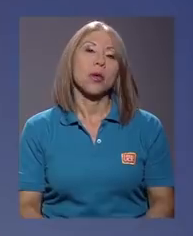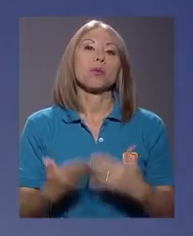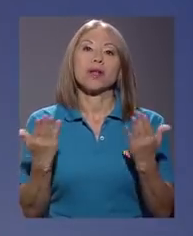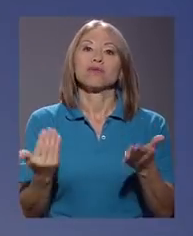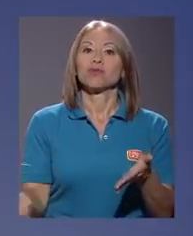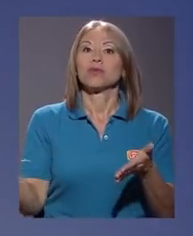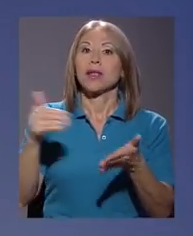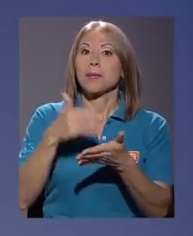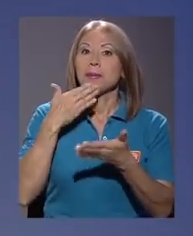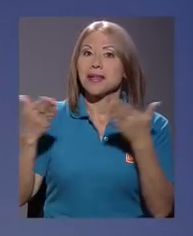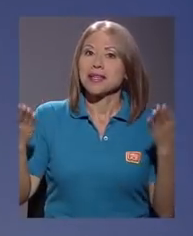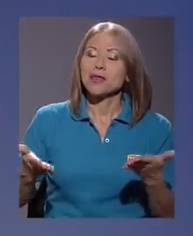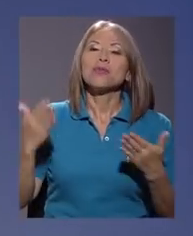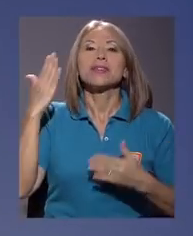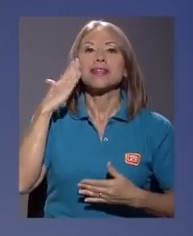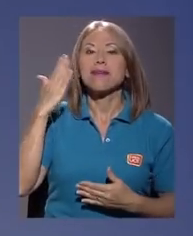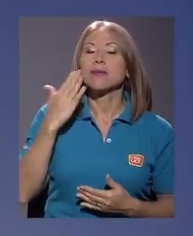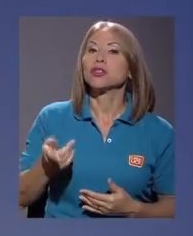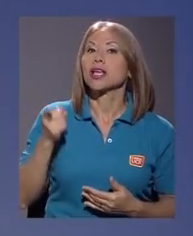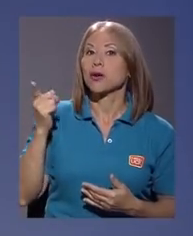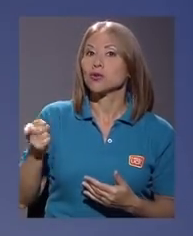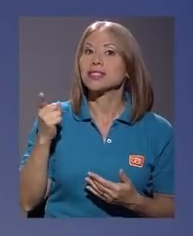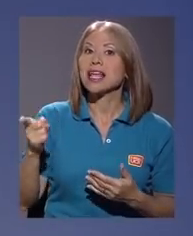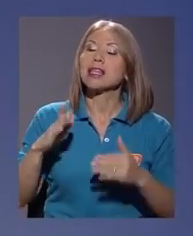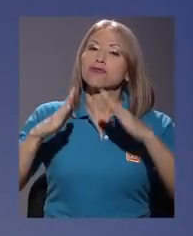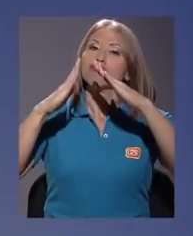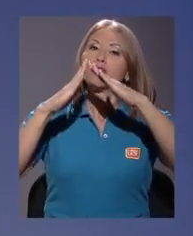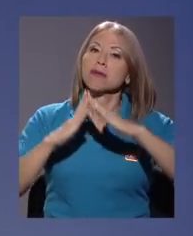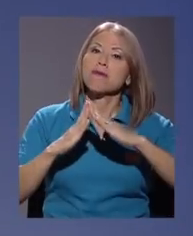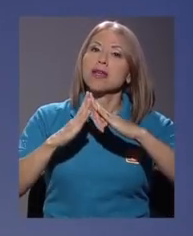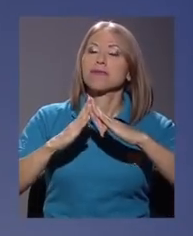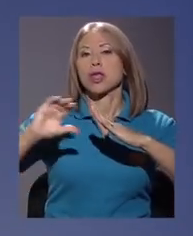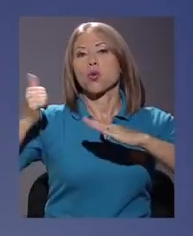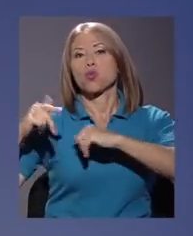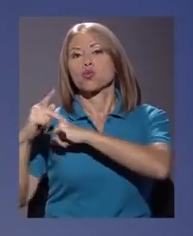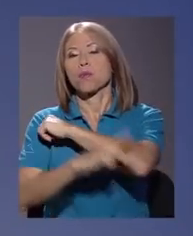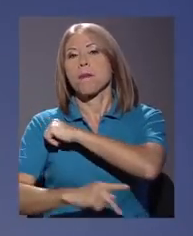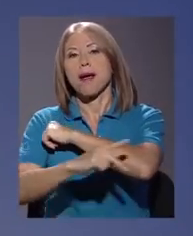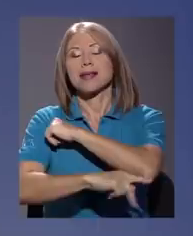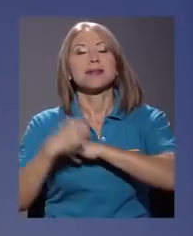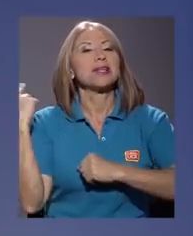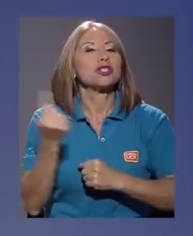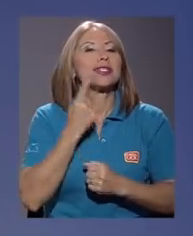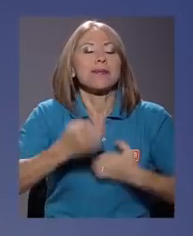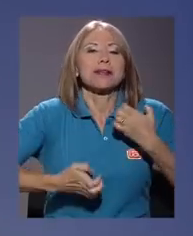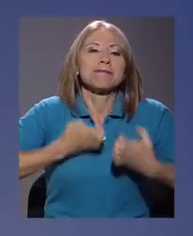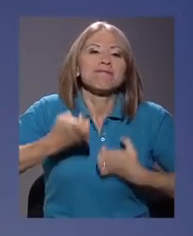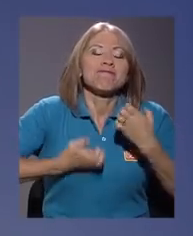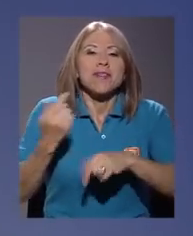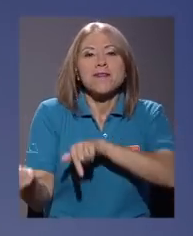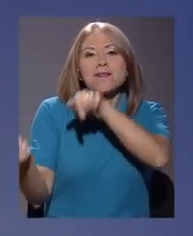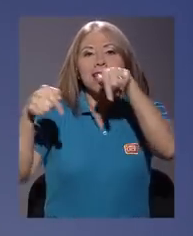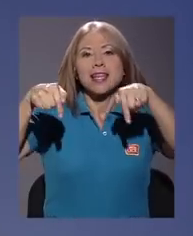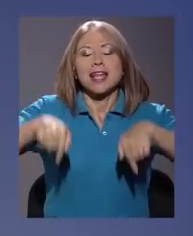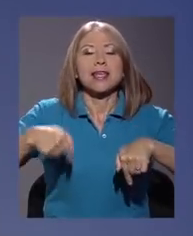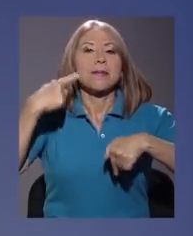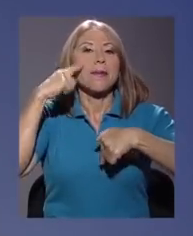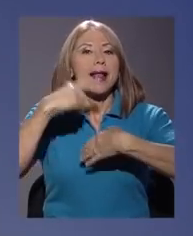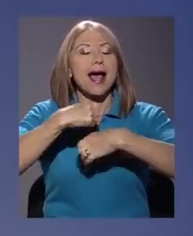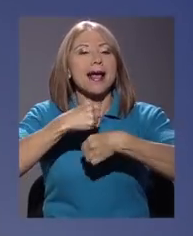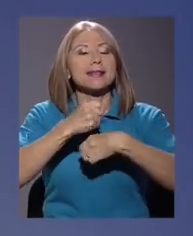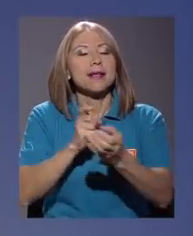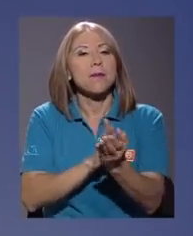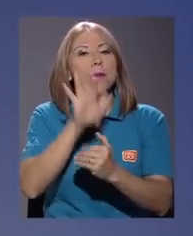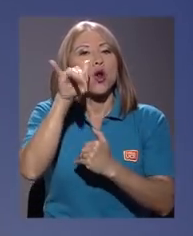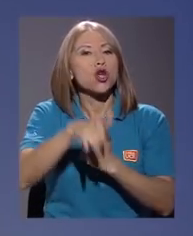una vez más bienvenido porque sabemos que estás radicado fuera de Costa Rica y que siempre te ilusiona volver para gestar proyectos